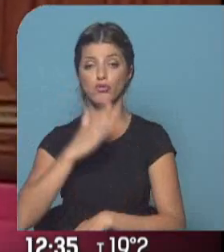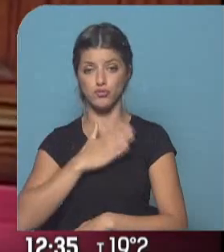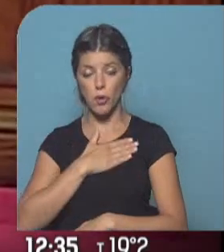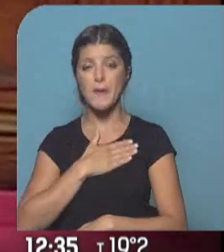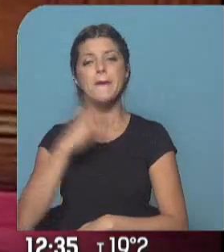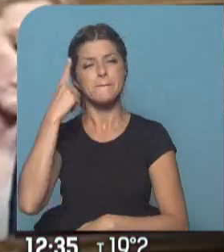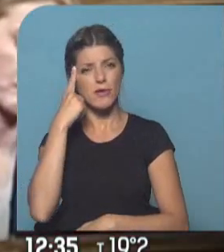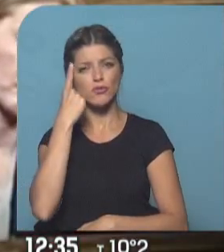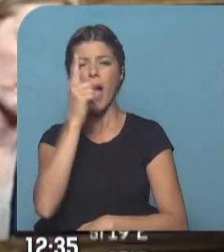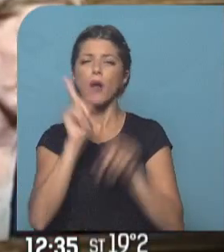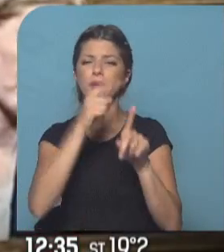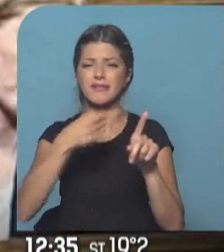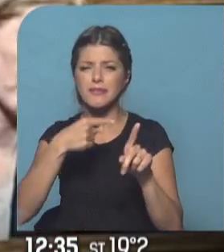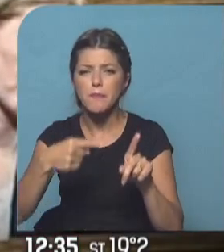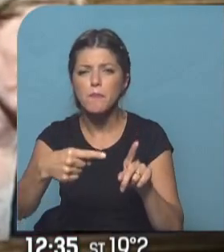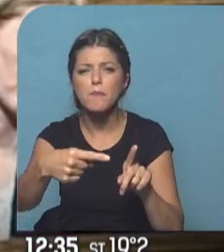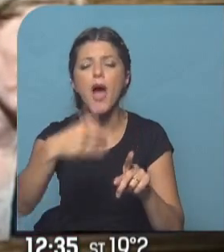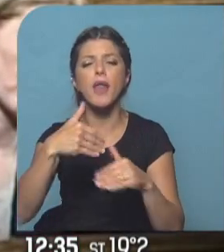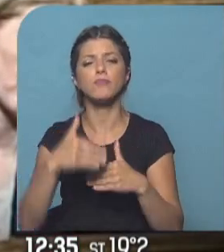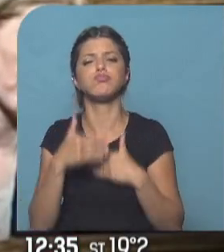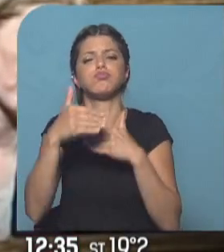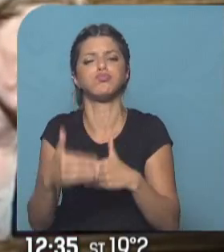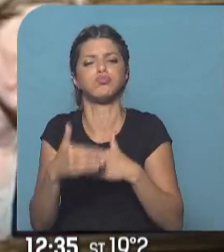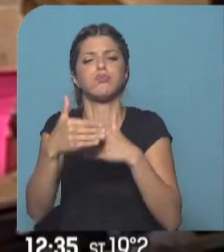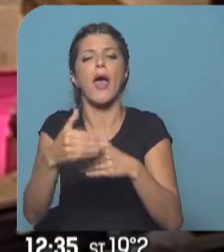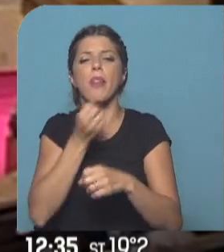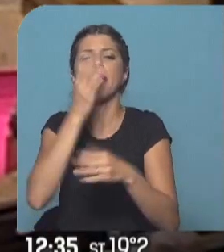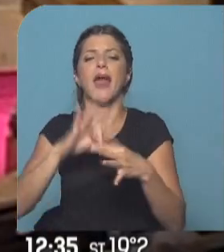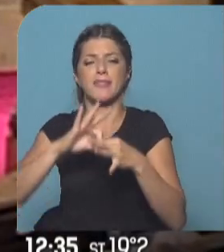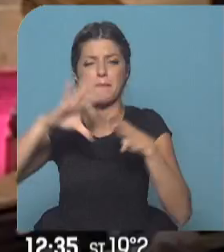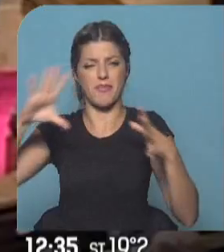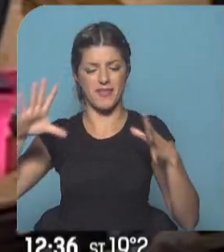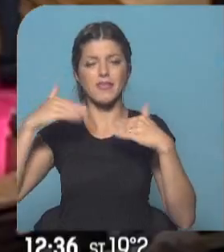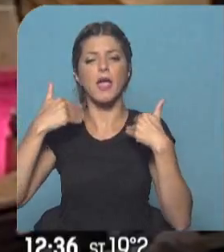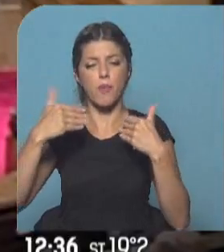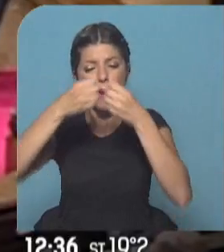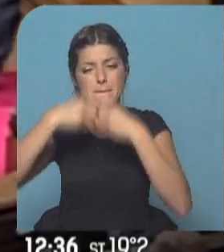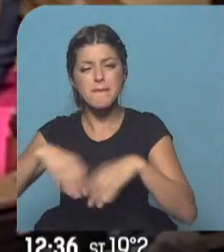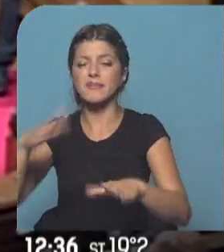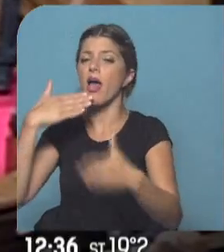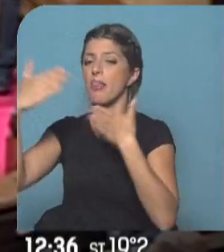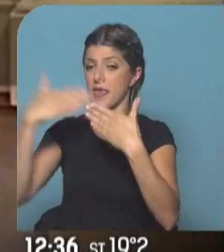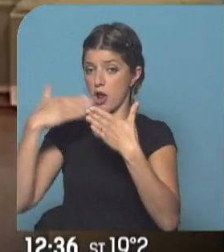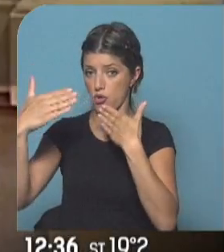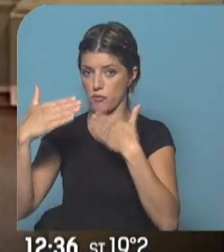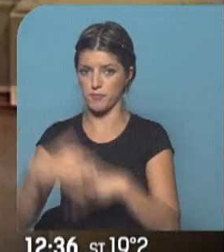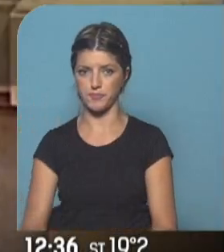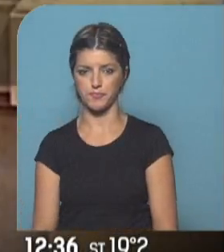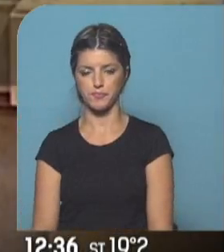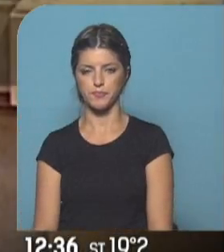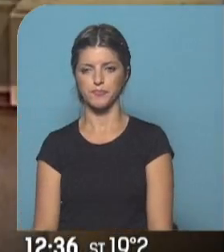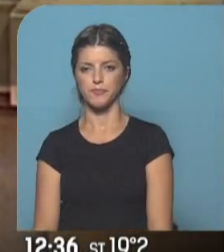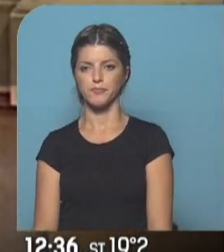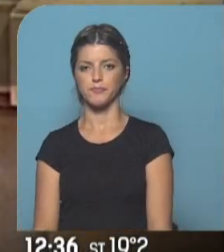suspender durante unas semanas la declaración oficial de independencia para entrar en una etapa de diálogo. Arribats en aquest